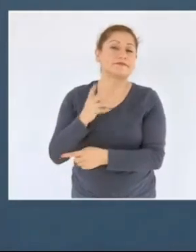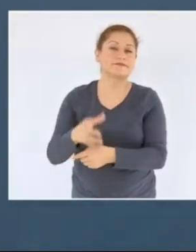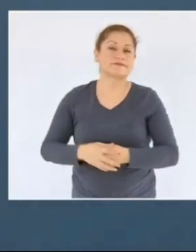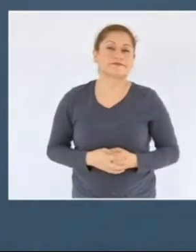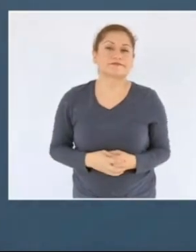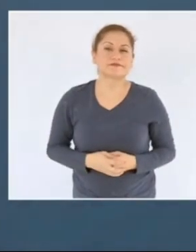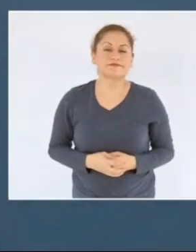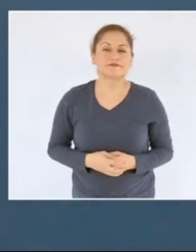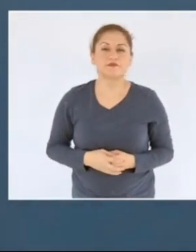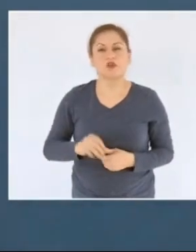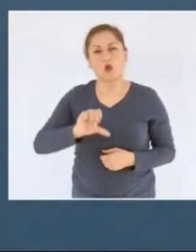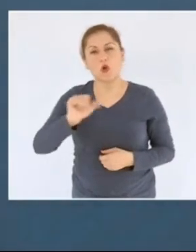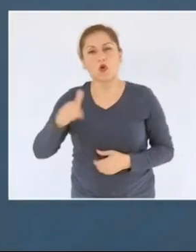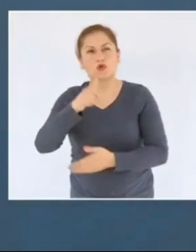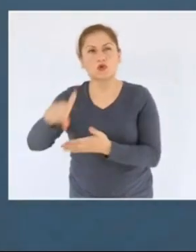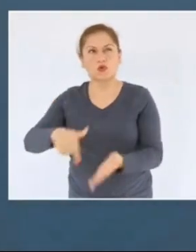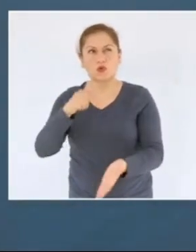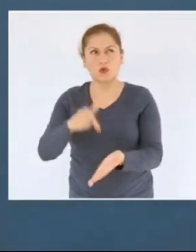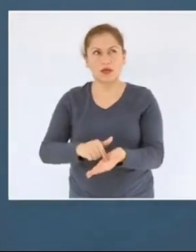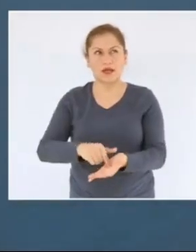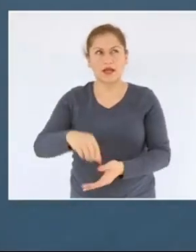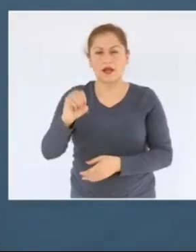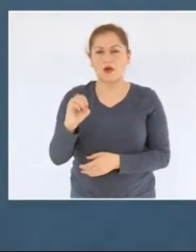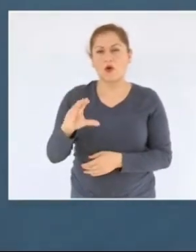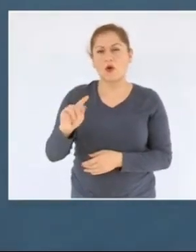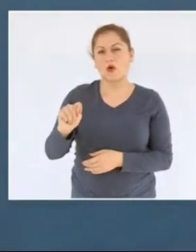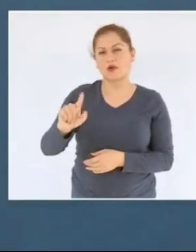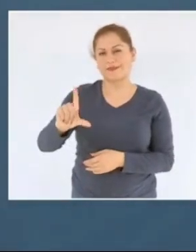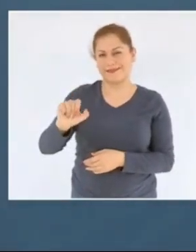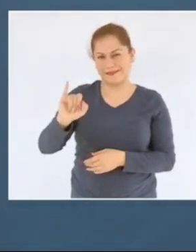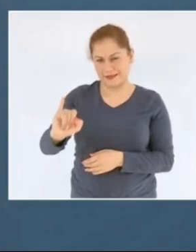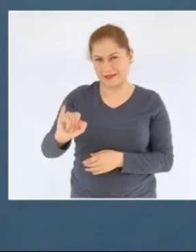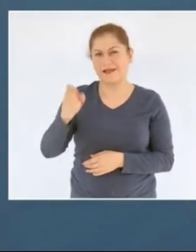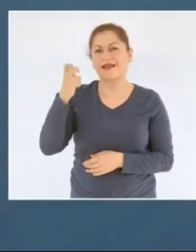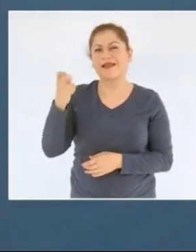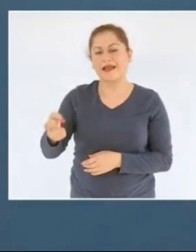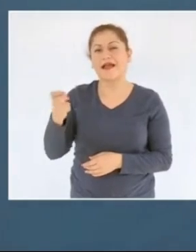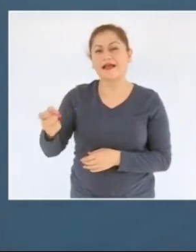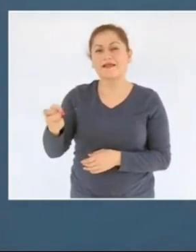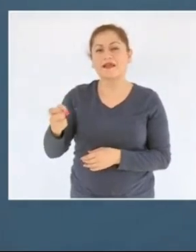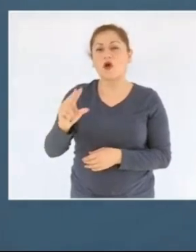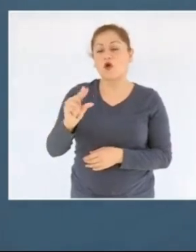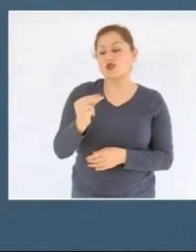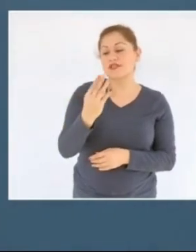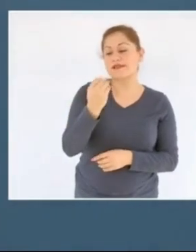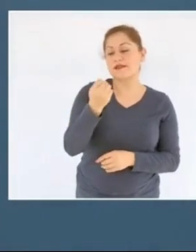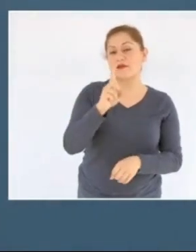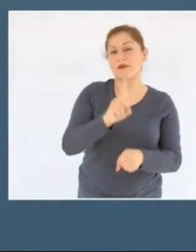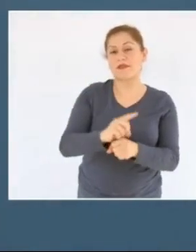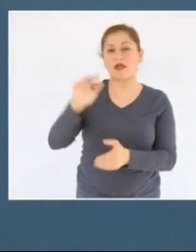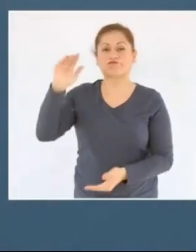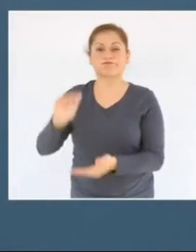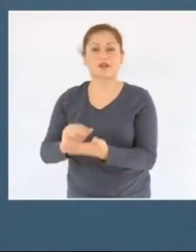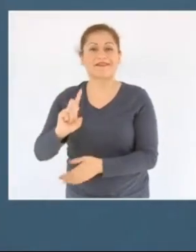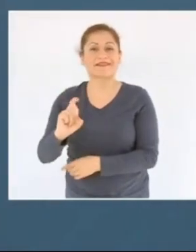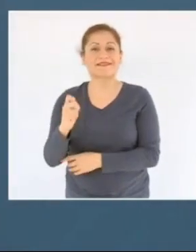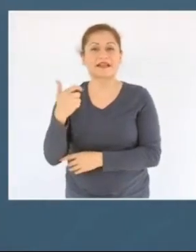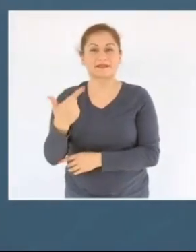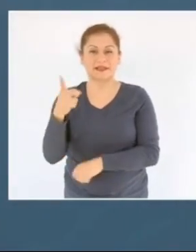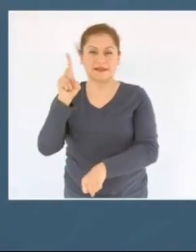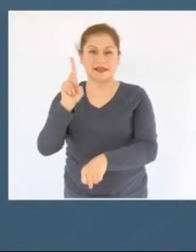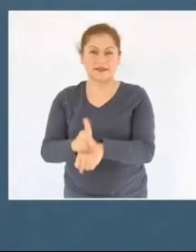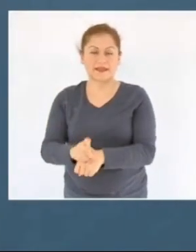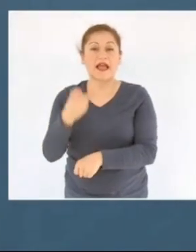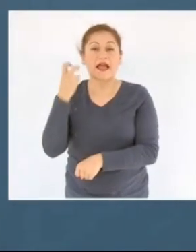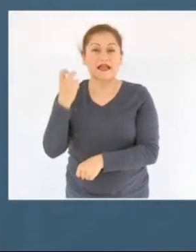campo Octeli, ahí los resultados pasaron de 89 días a 37,